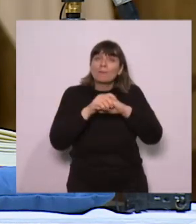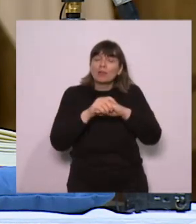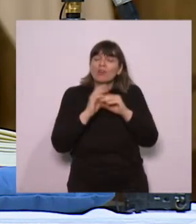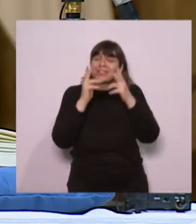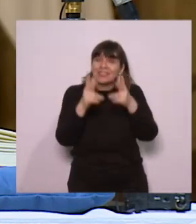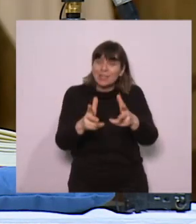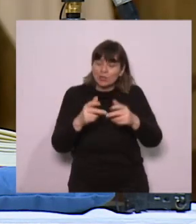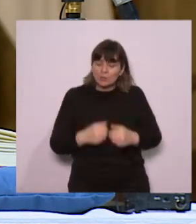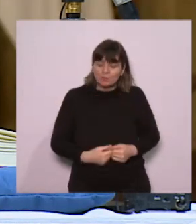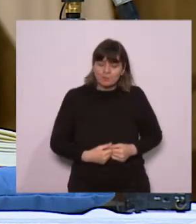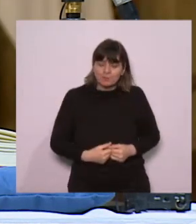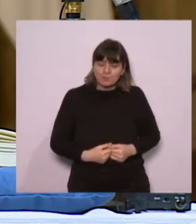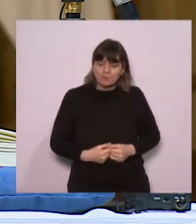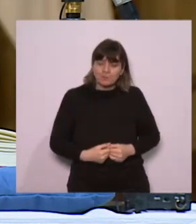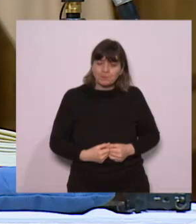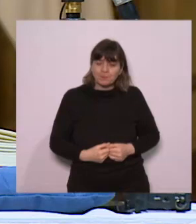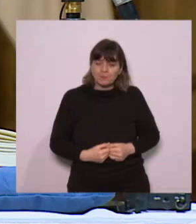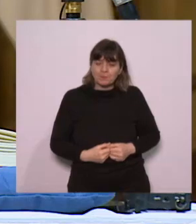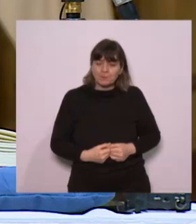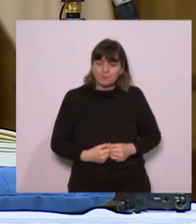discípulos, diciendo: